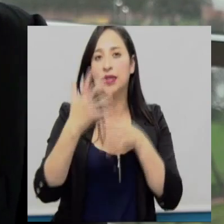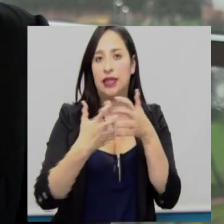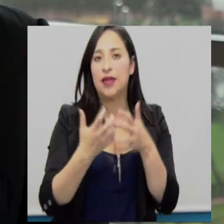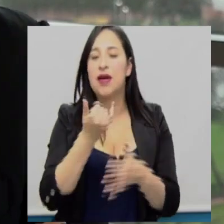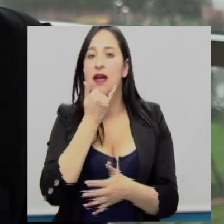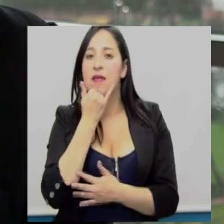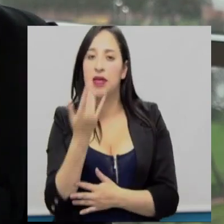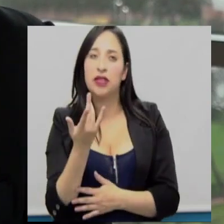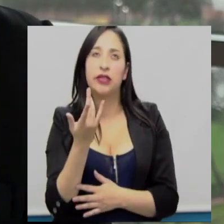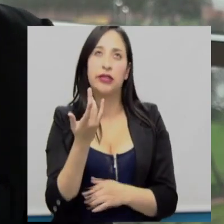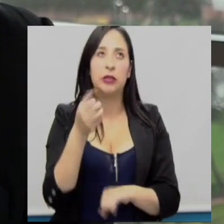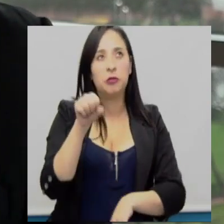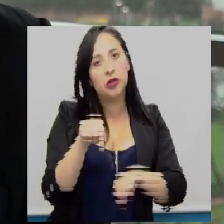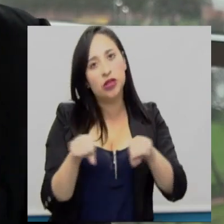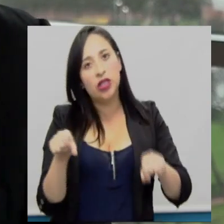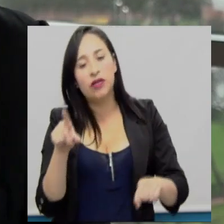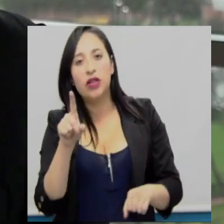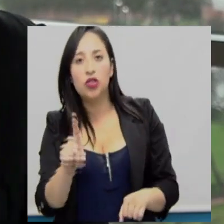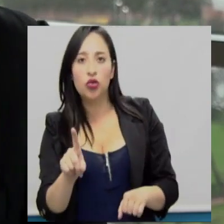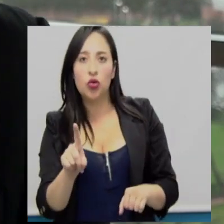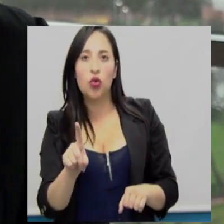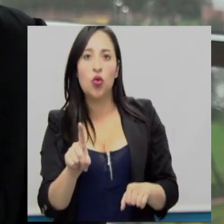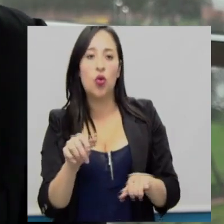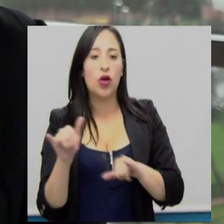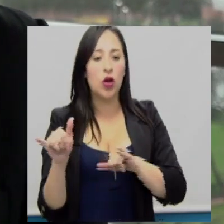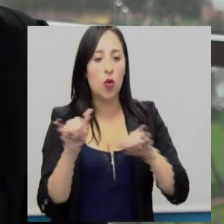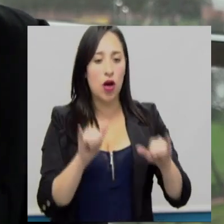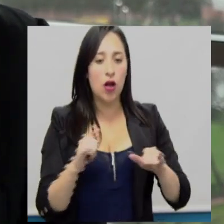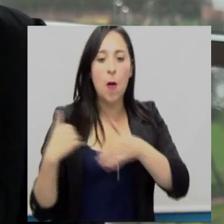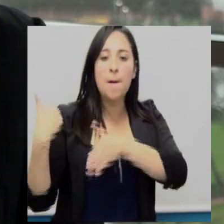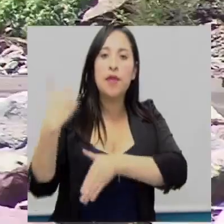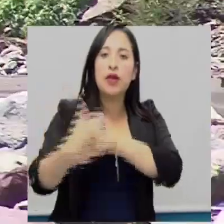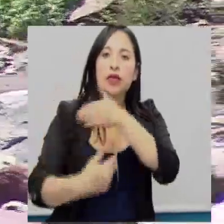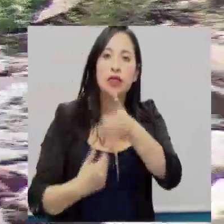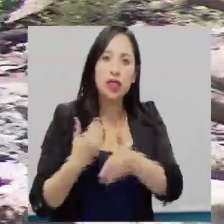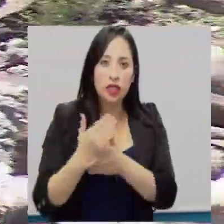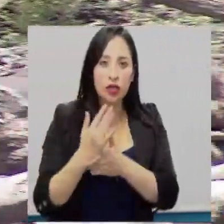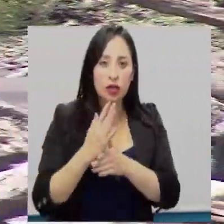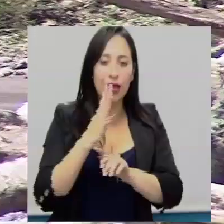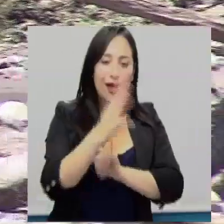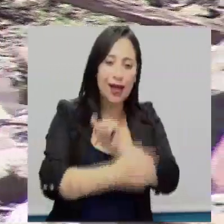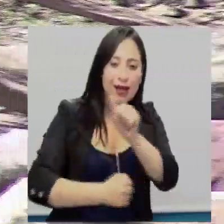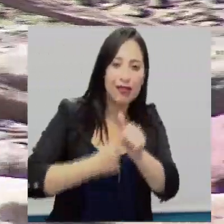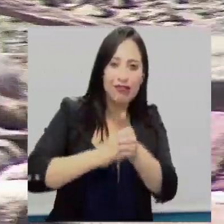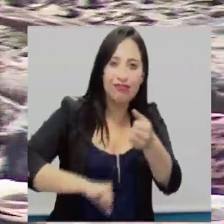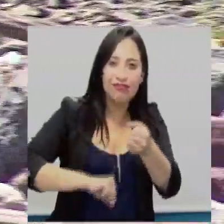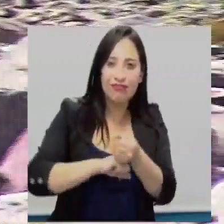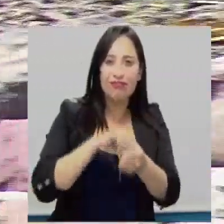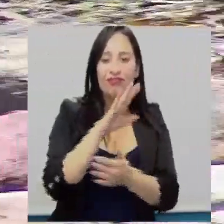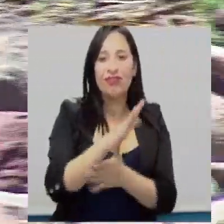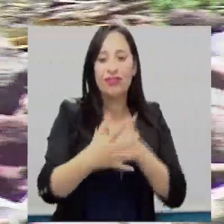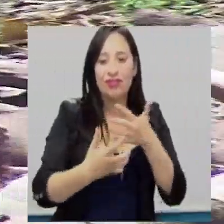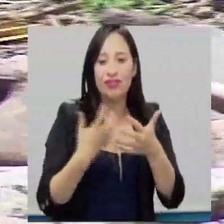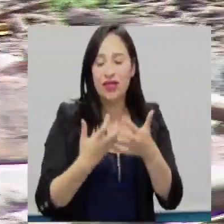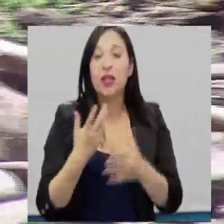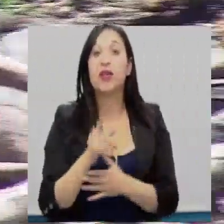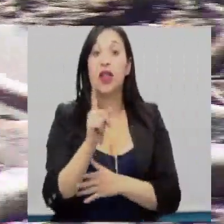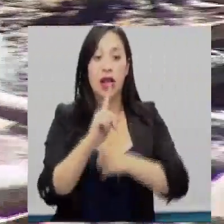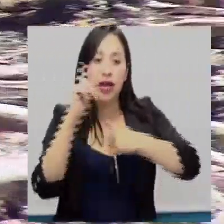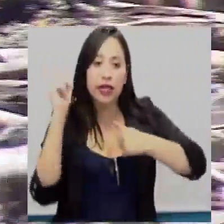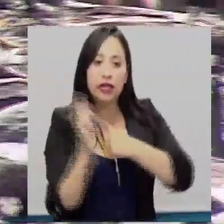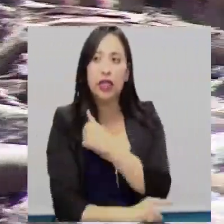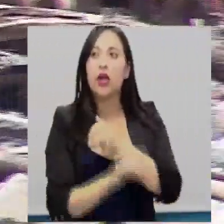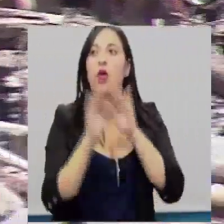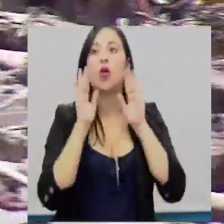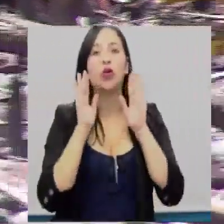que esto podría ser una operación de intermediación financiera. Los hallazgos tienen implicaciones penales en 84 municipios